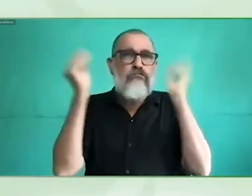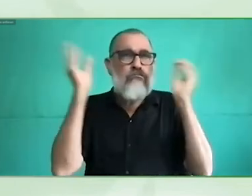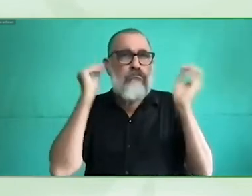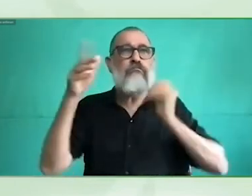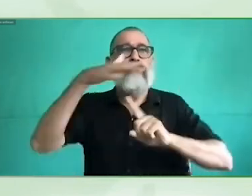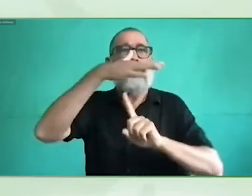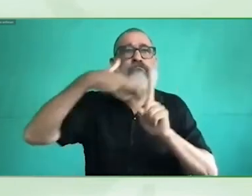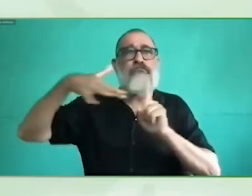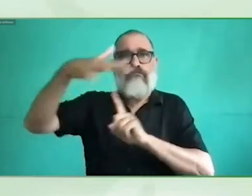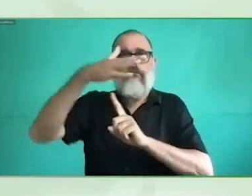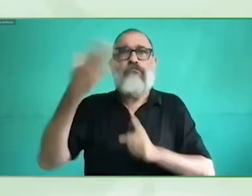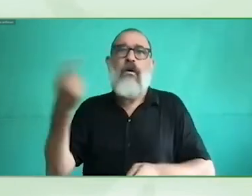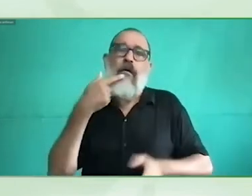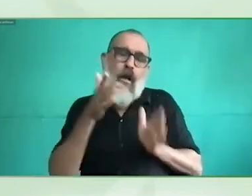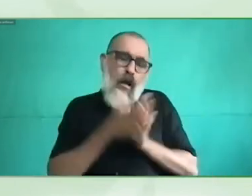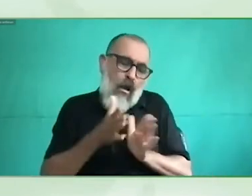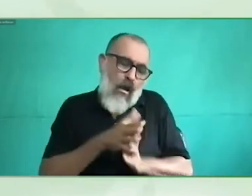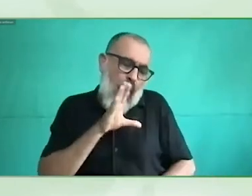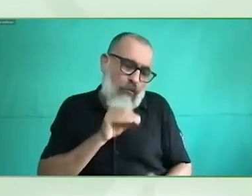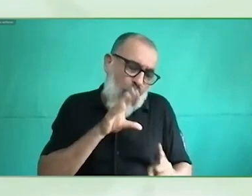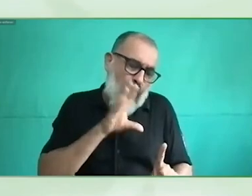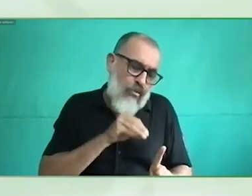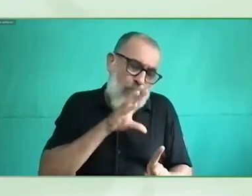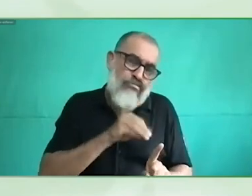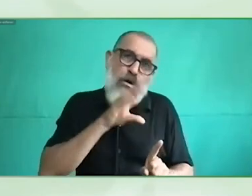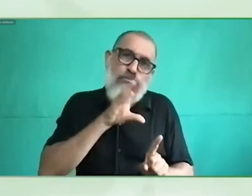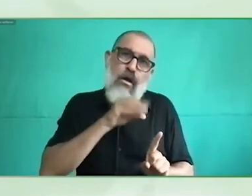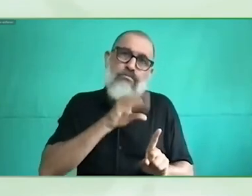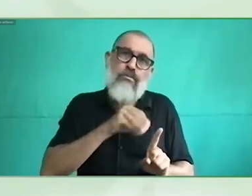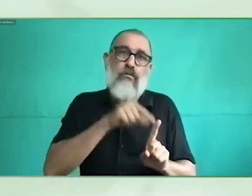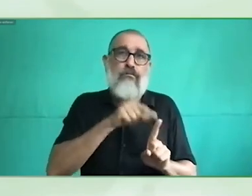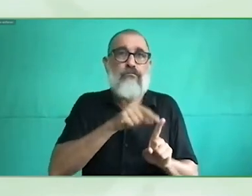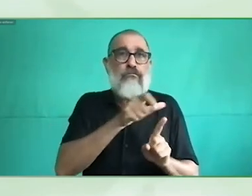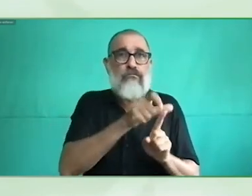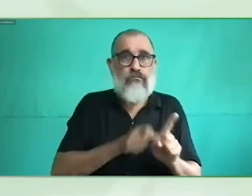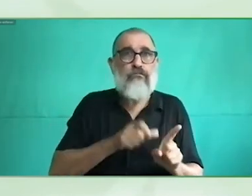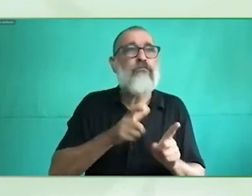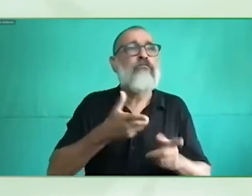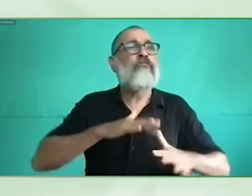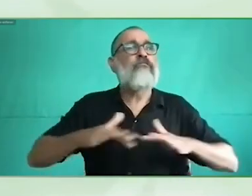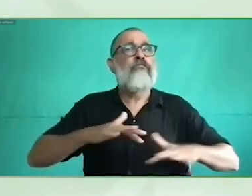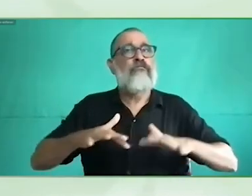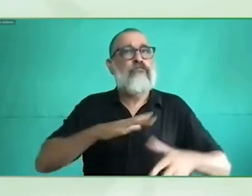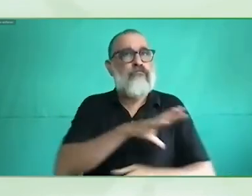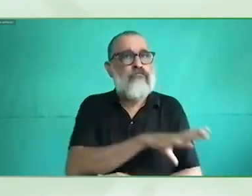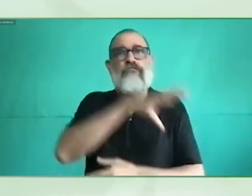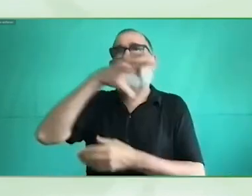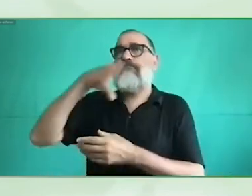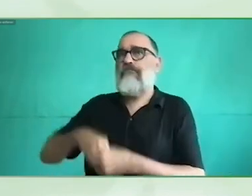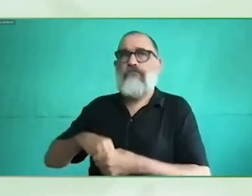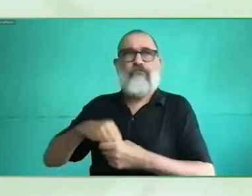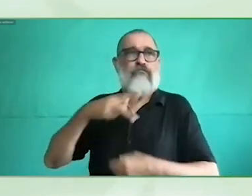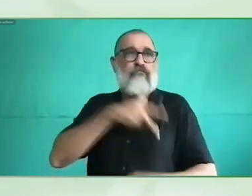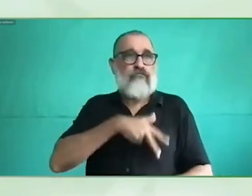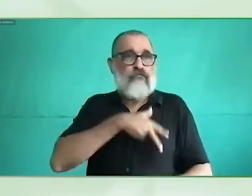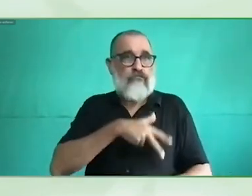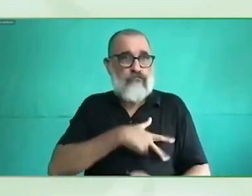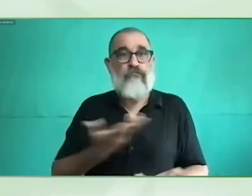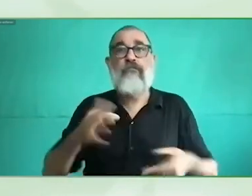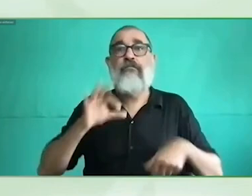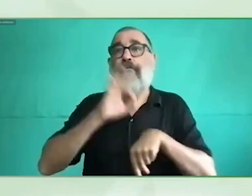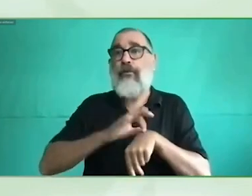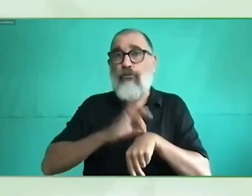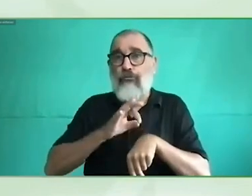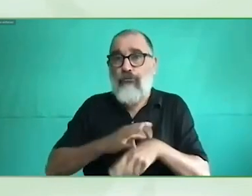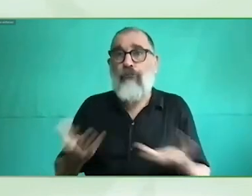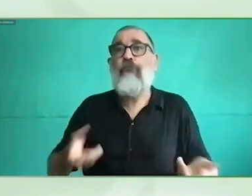que marcan el destino de esa persona de tal manera que la pone en frente al espejo y empiezan a decir